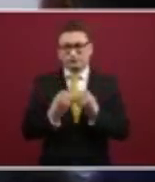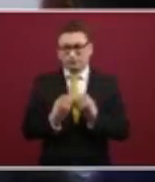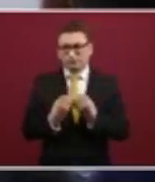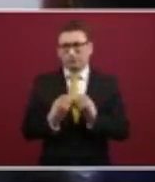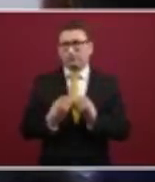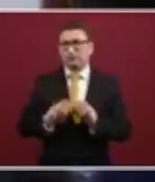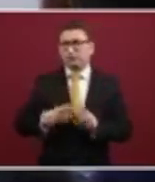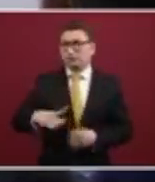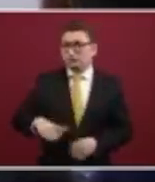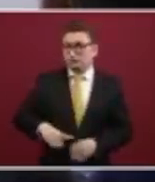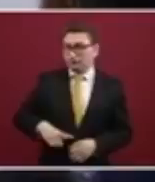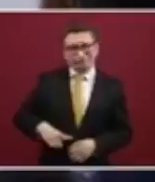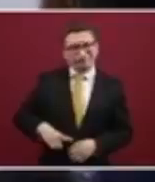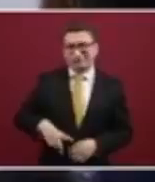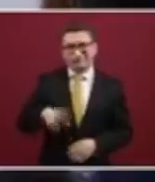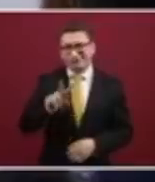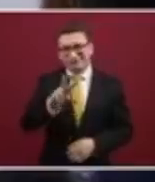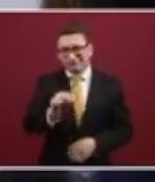gubernamental.